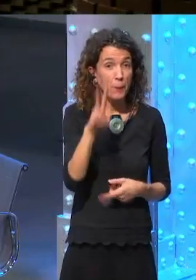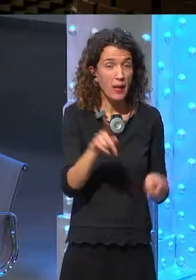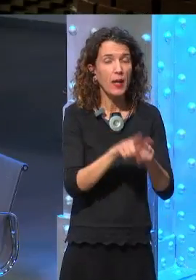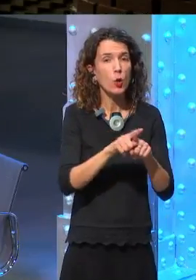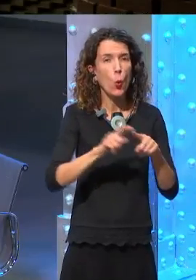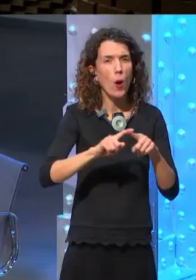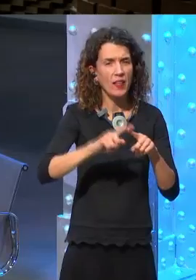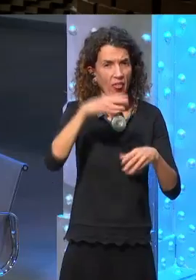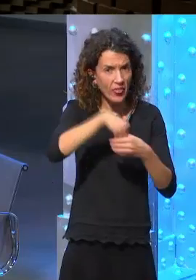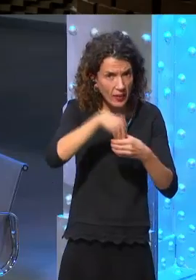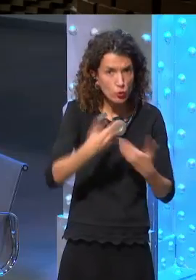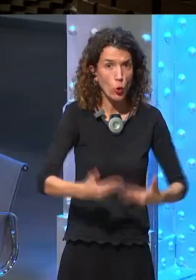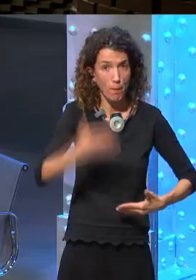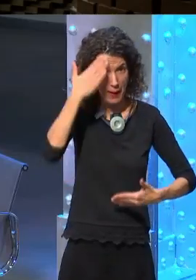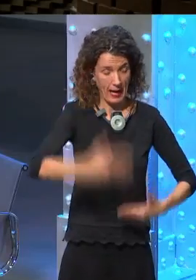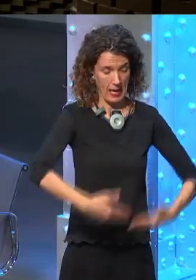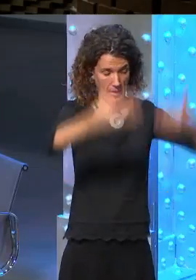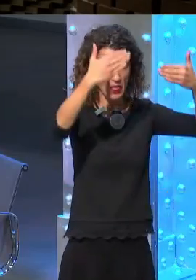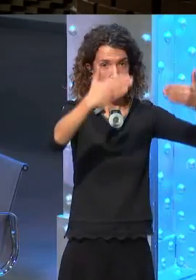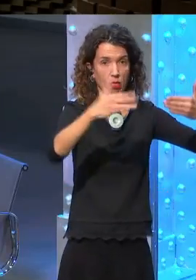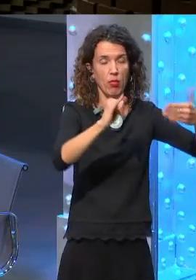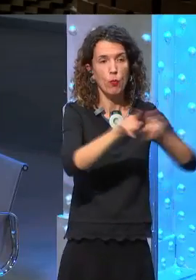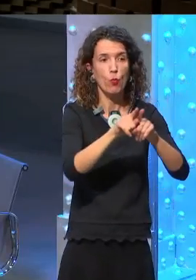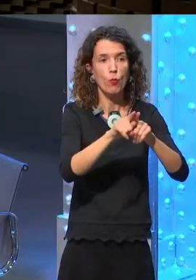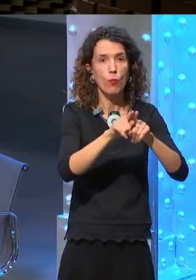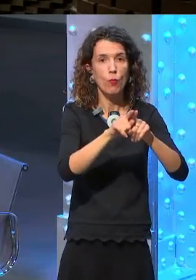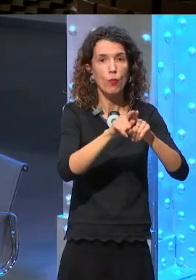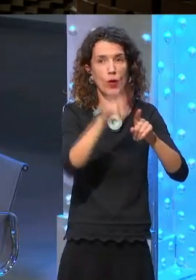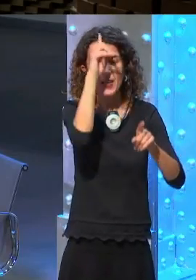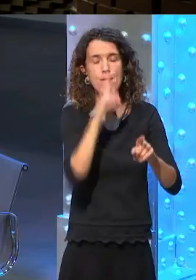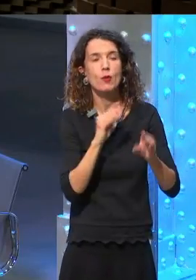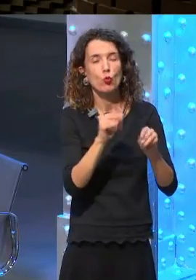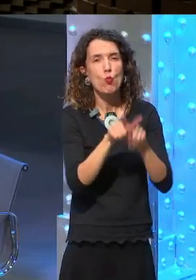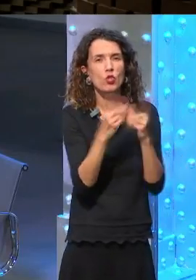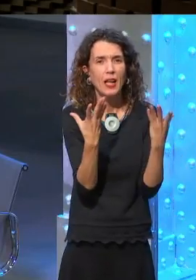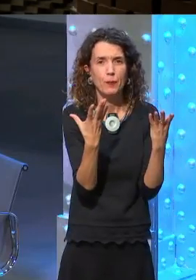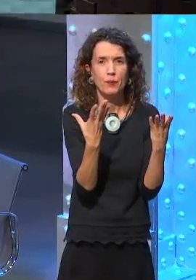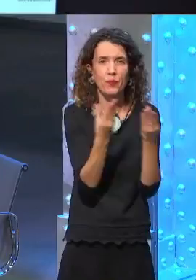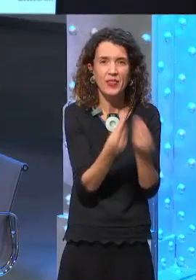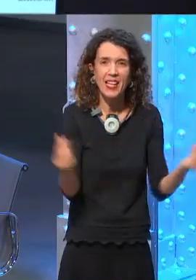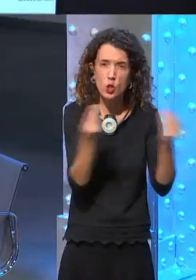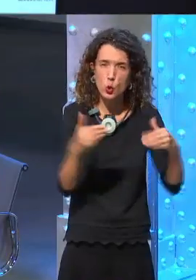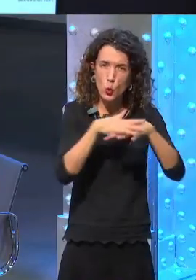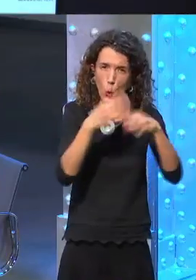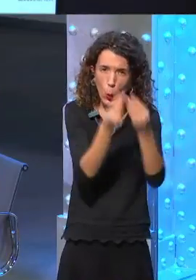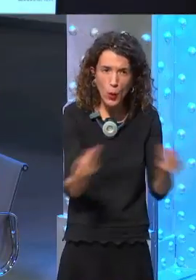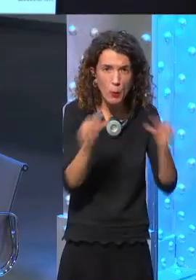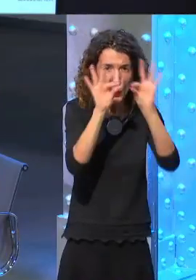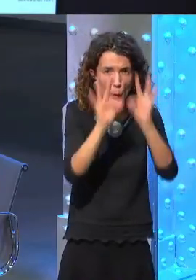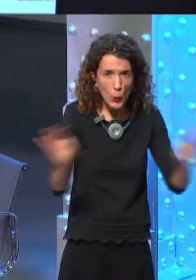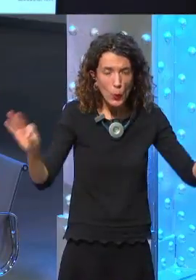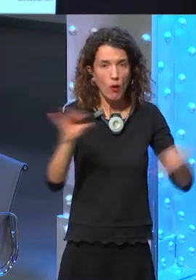estas cualidades de la pared. Tiene un aspecto con mucha textura. Podéis ver también que es muy